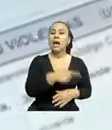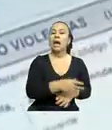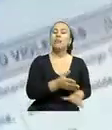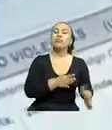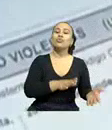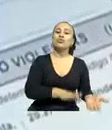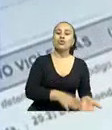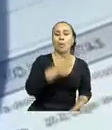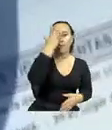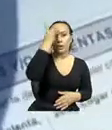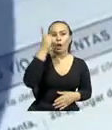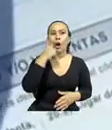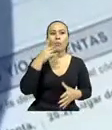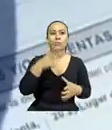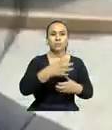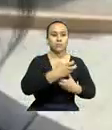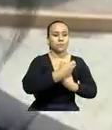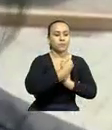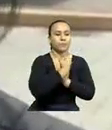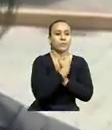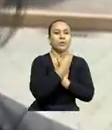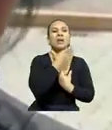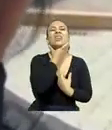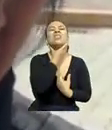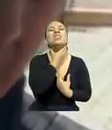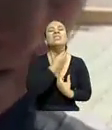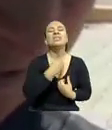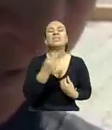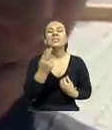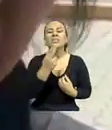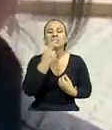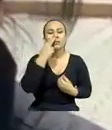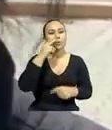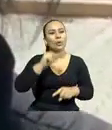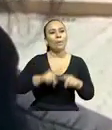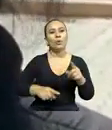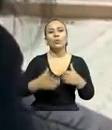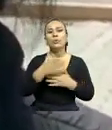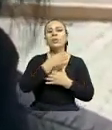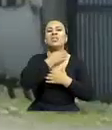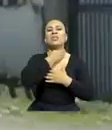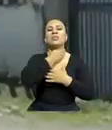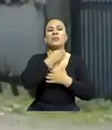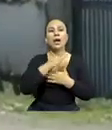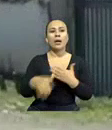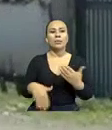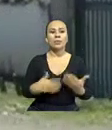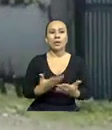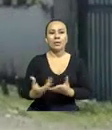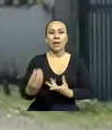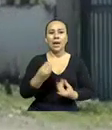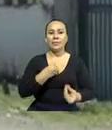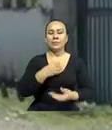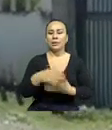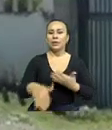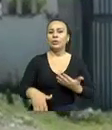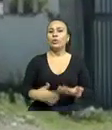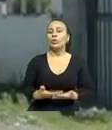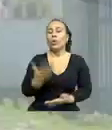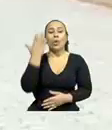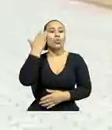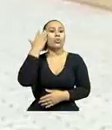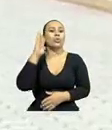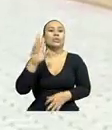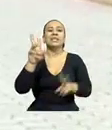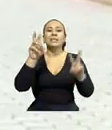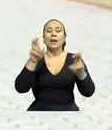el estrangulamiento. Por asfixia, es lo que les puedo decir. La familia desconoce quién sería él